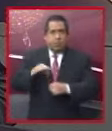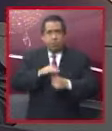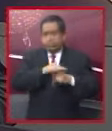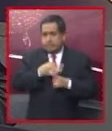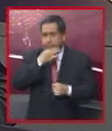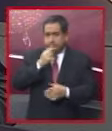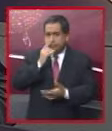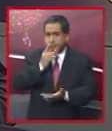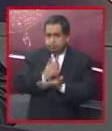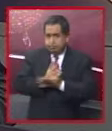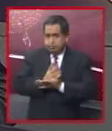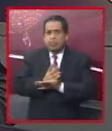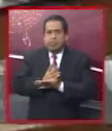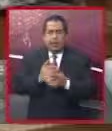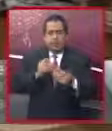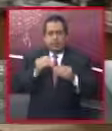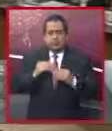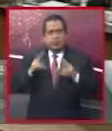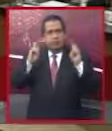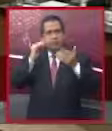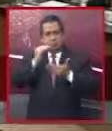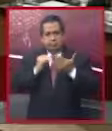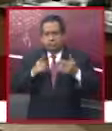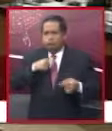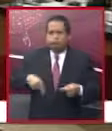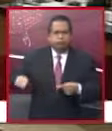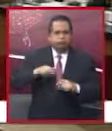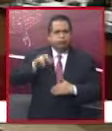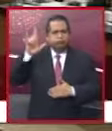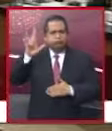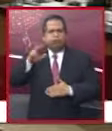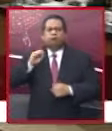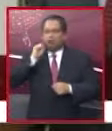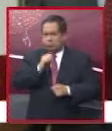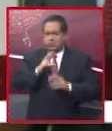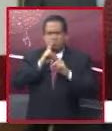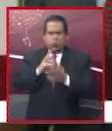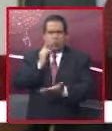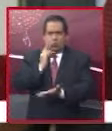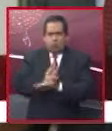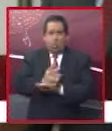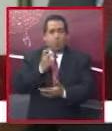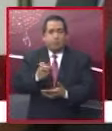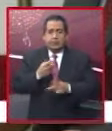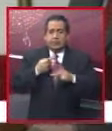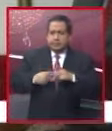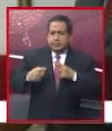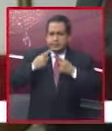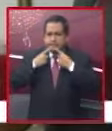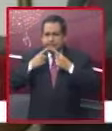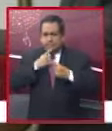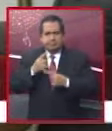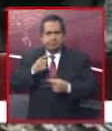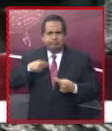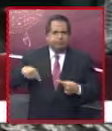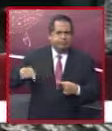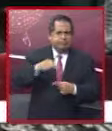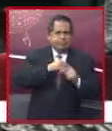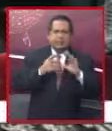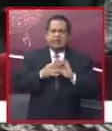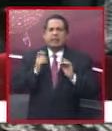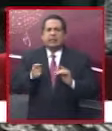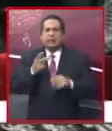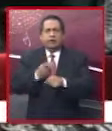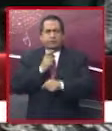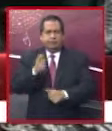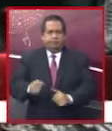el asunto se incorporó al orden del día y se validó su urgente resolución, por lo que se puso a discusión de inmediato. Estos fueron los argumentos.